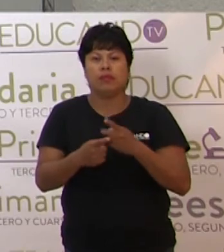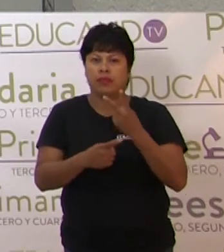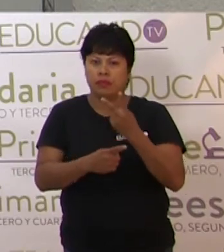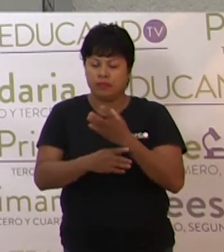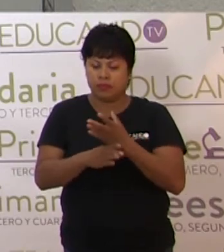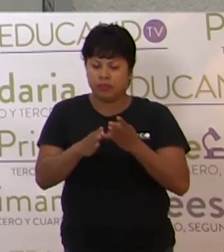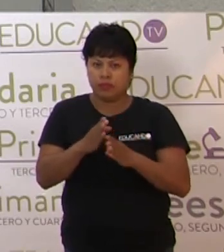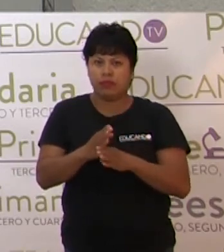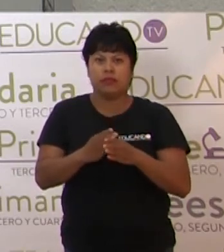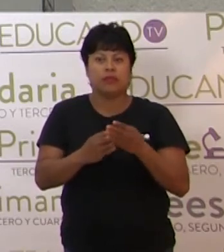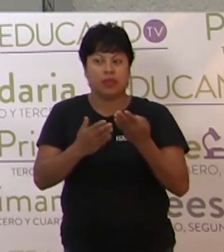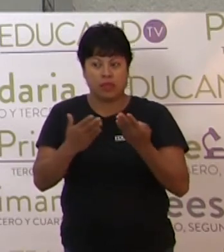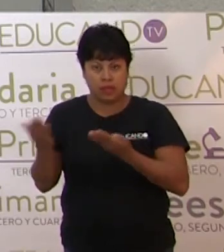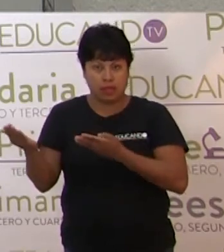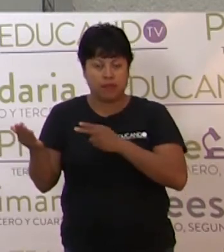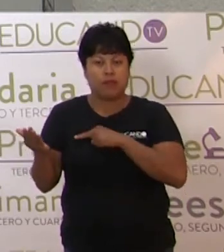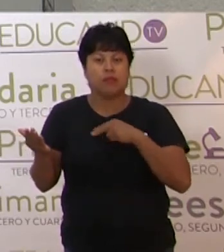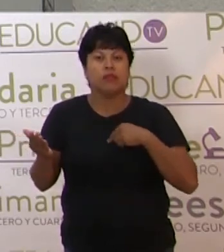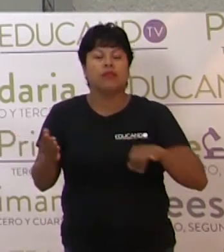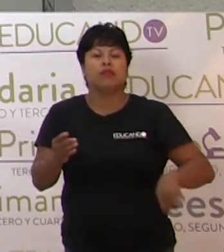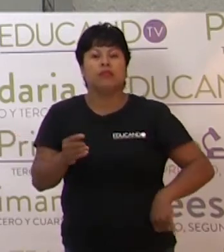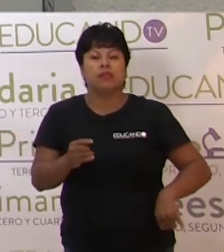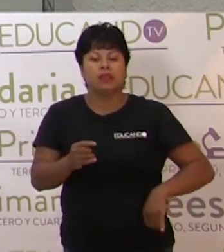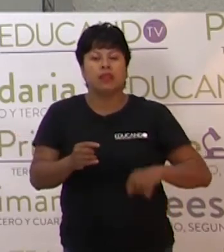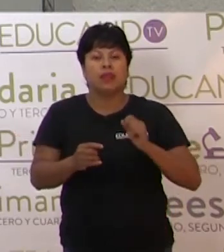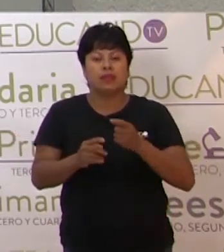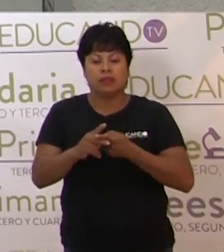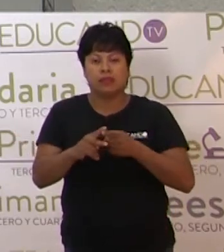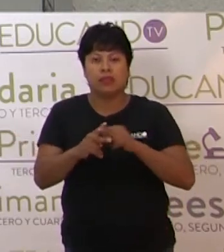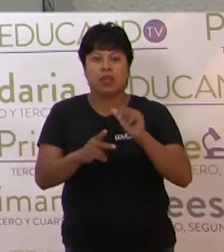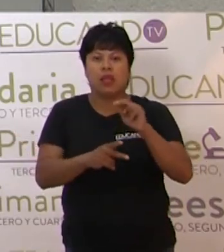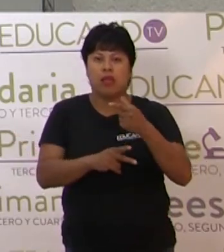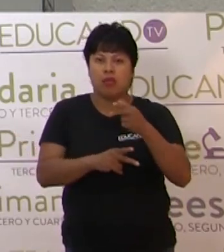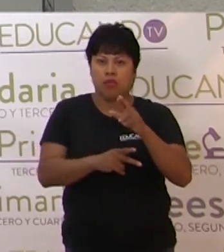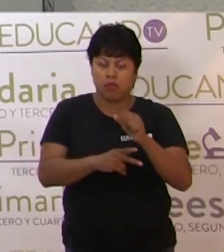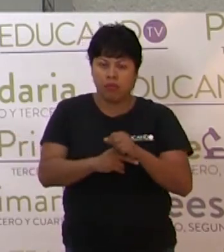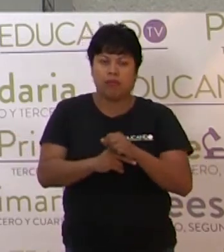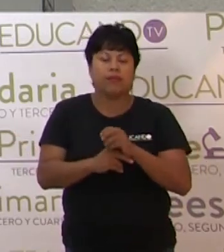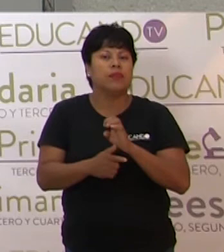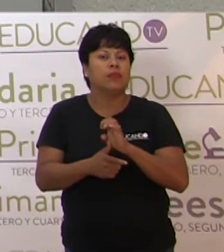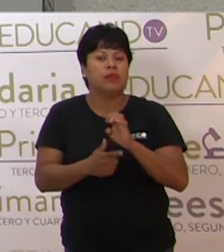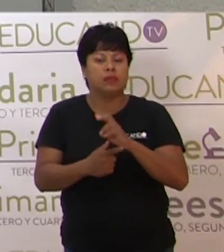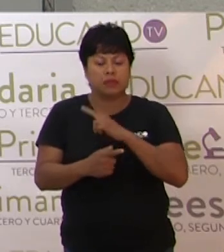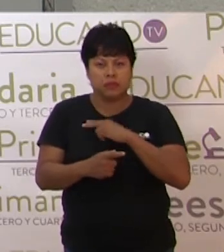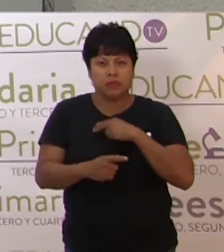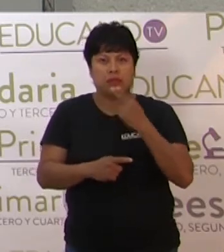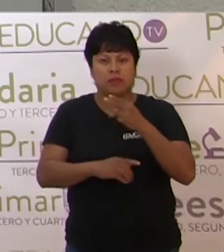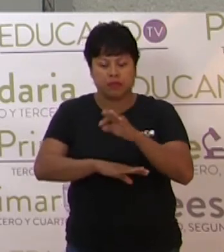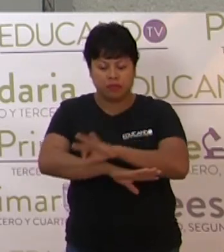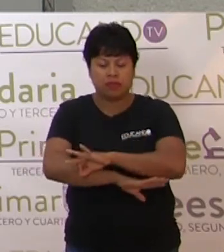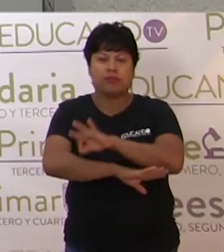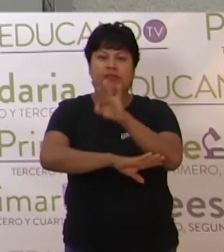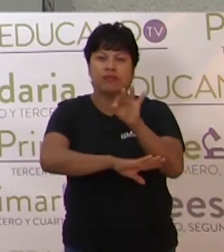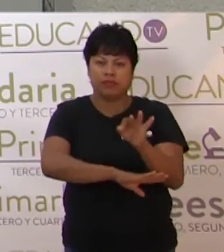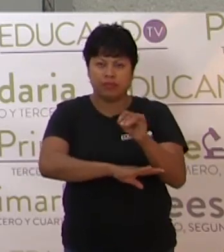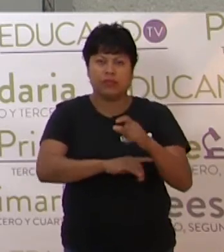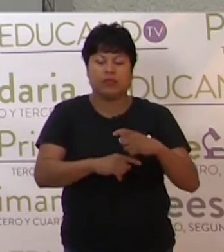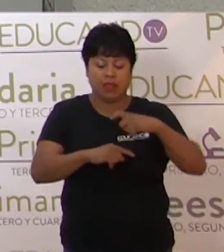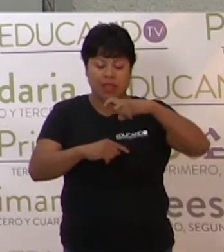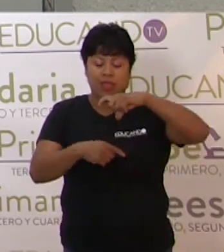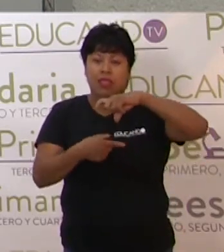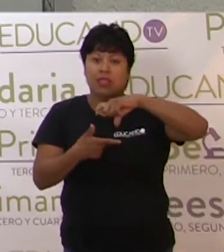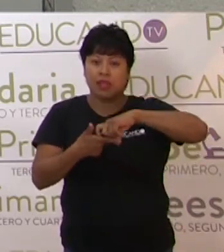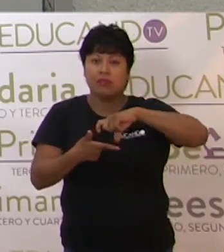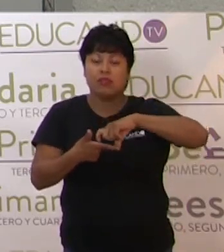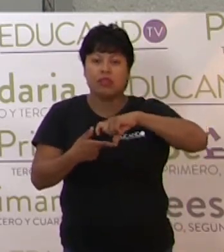aquí lo que nos interesa es el ángulo entonces vamos a necesitar nuestro transportador y vamos a ver qué